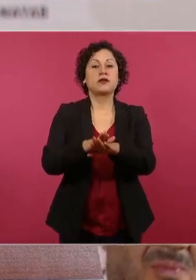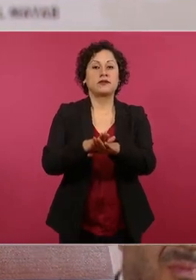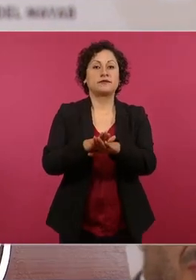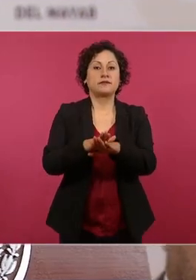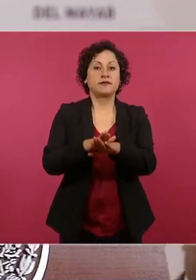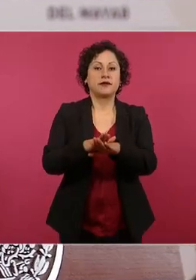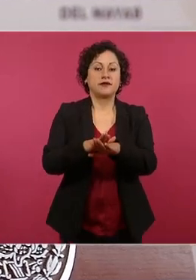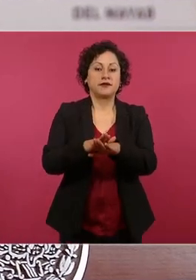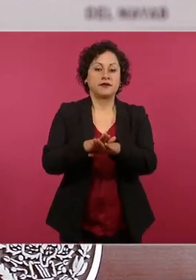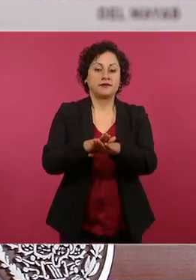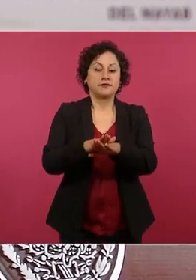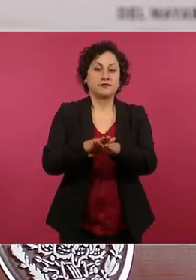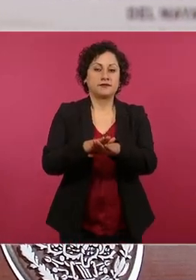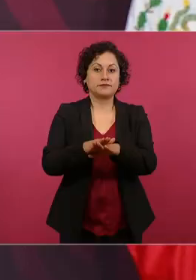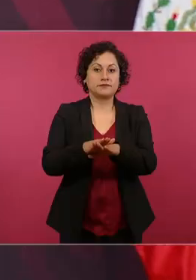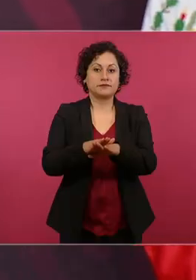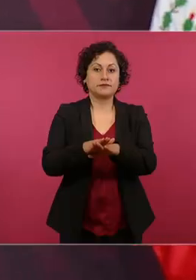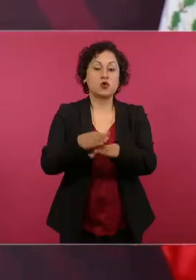más